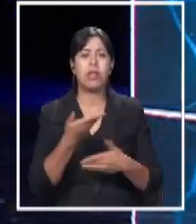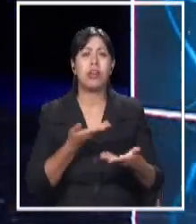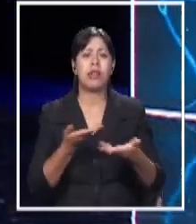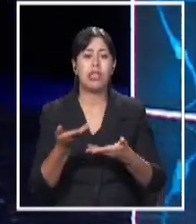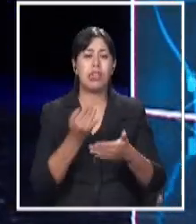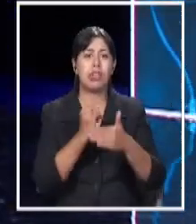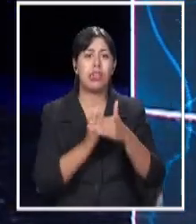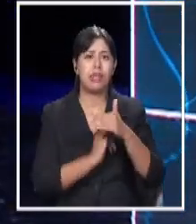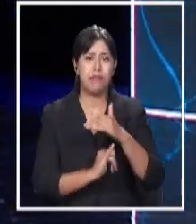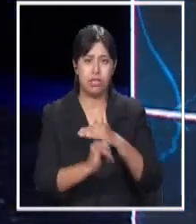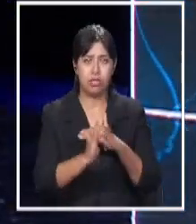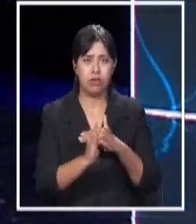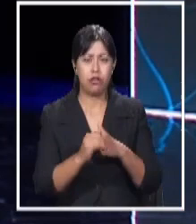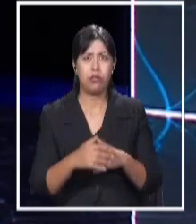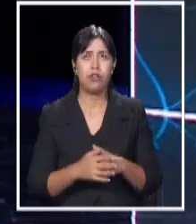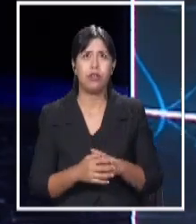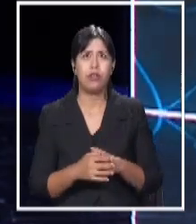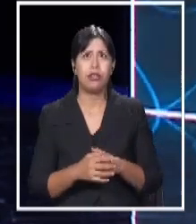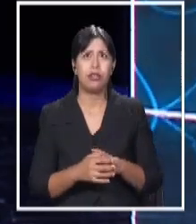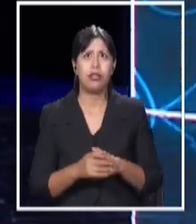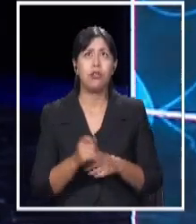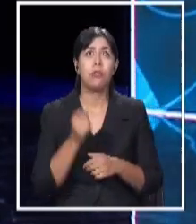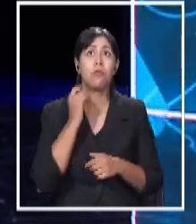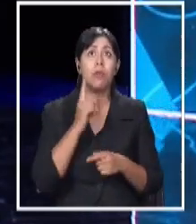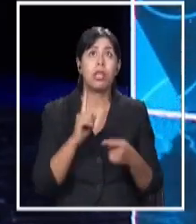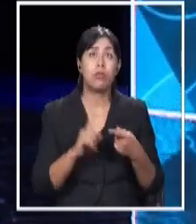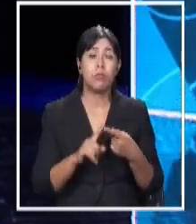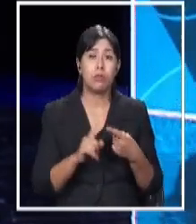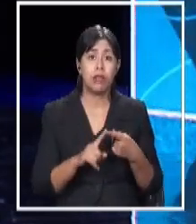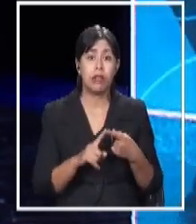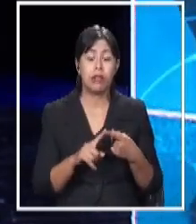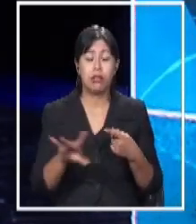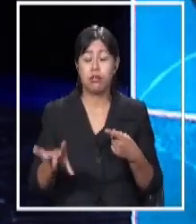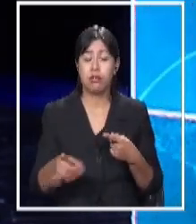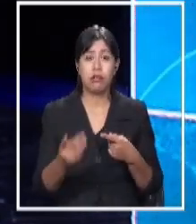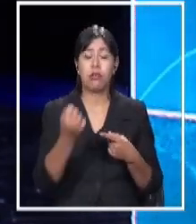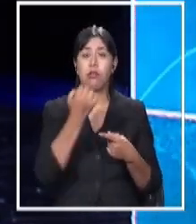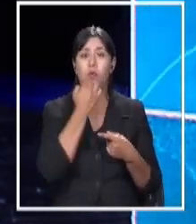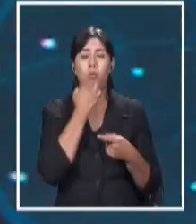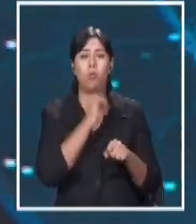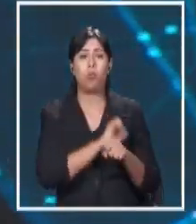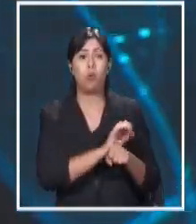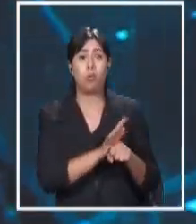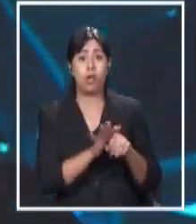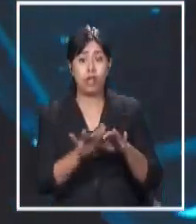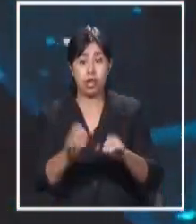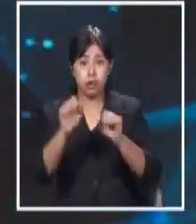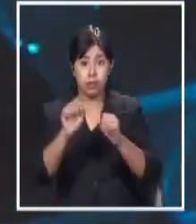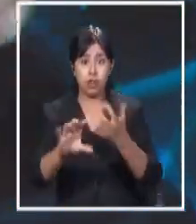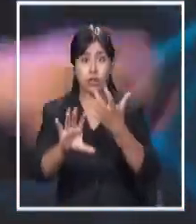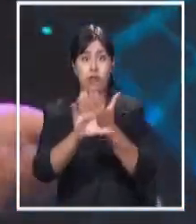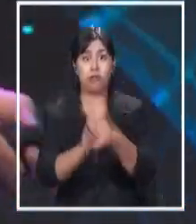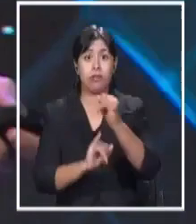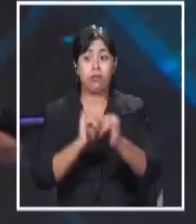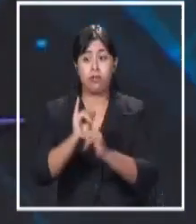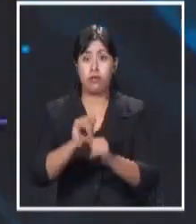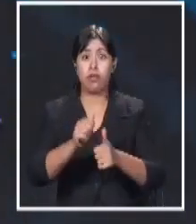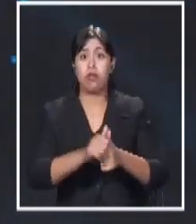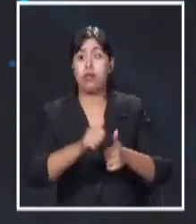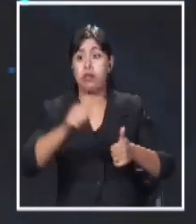intervenir. Y una de ellas fue, de repente descubrimos en la pandemia que podíamos atender a personas que estaban